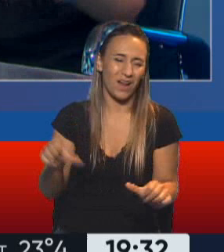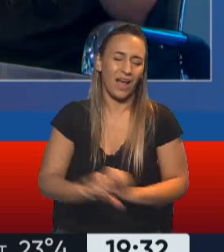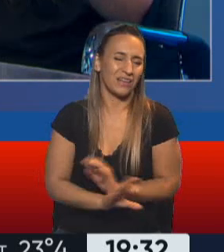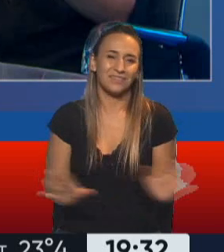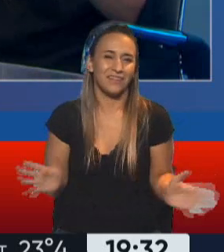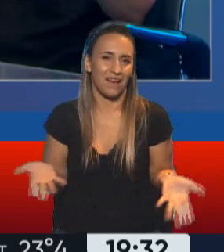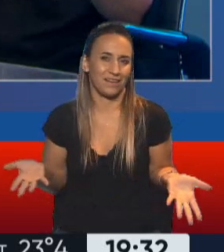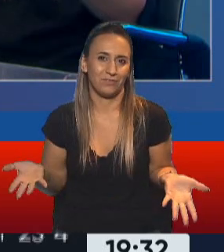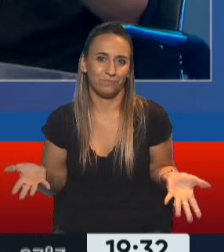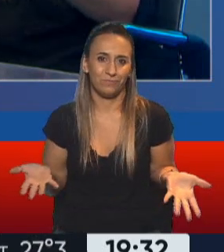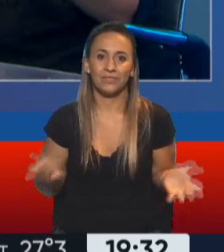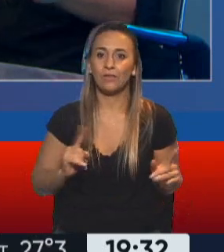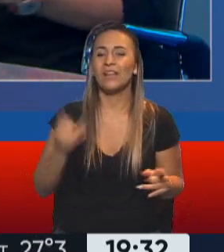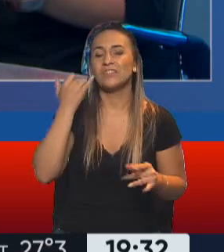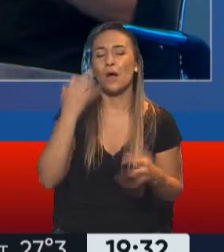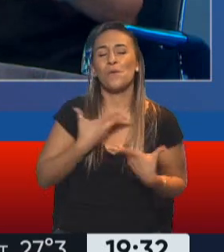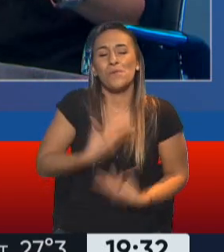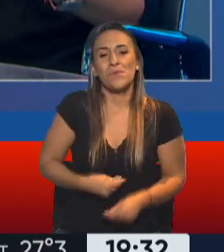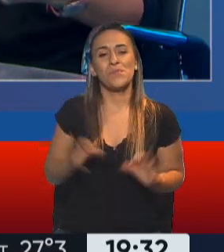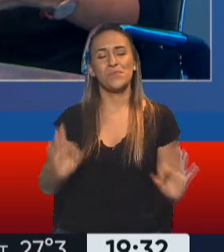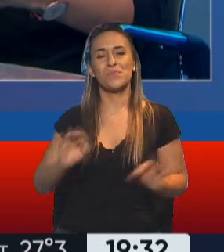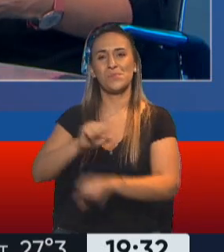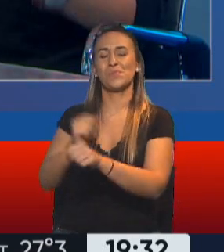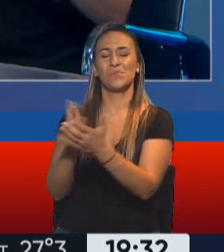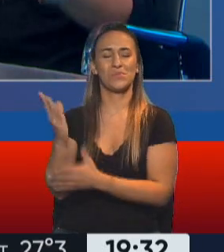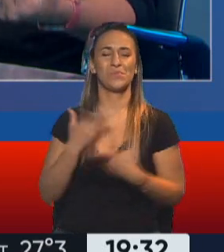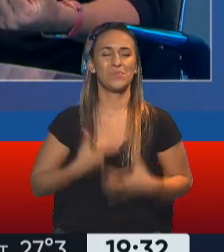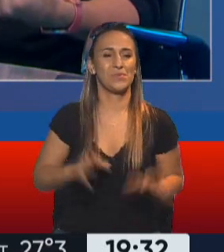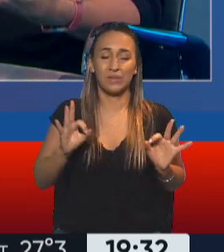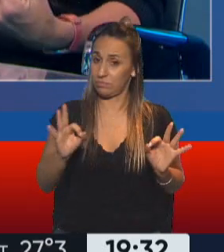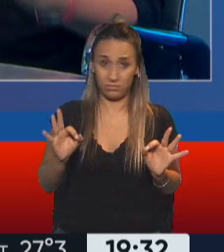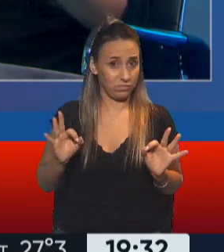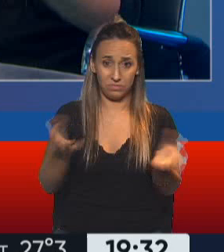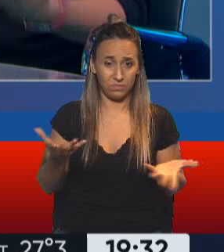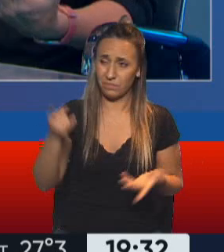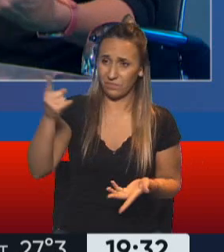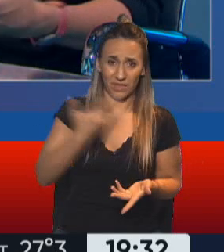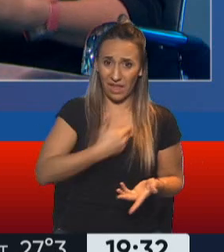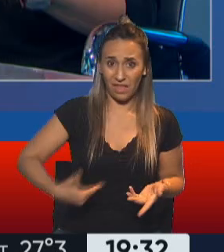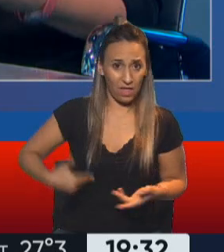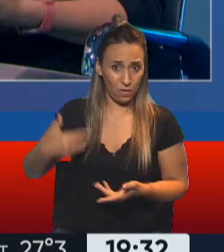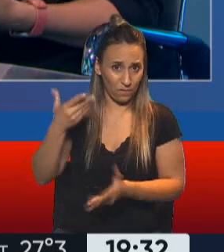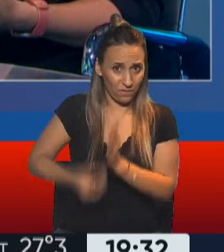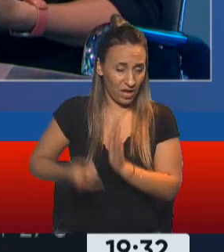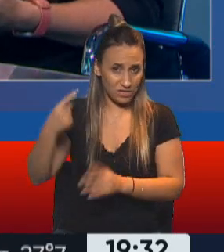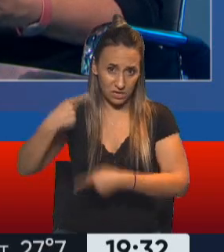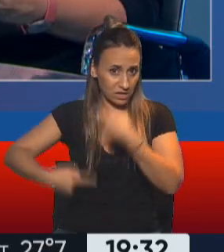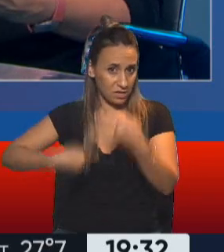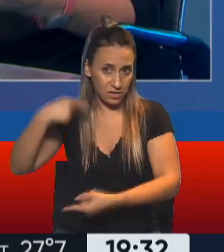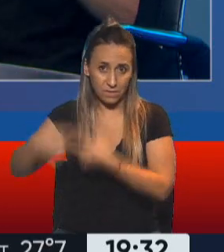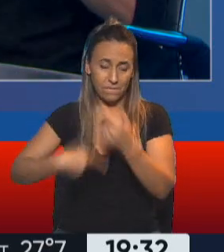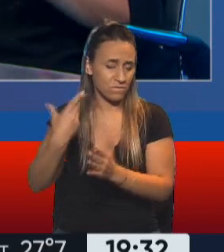ni eso viene a cubrir algo que es tremendo, que es cómo el Estado todavía sigue fallando y cómo hay que